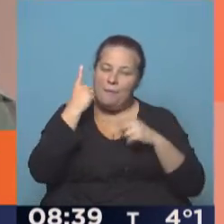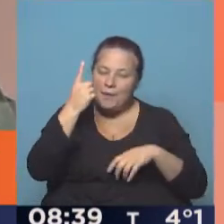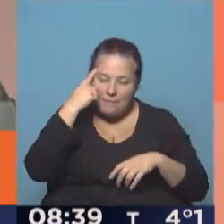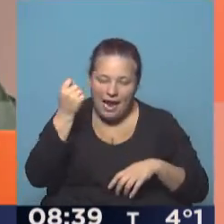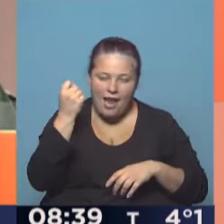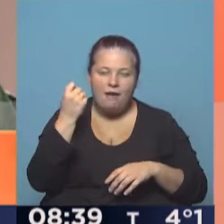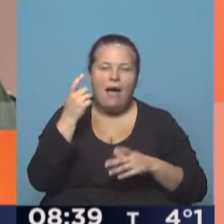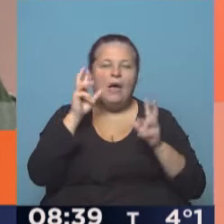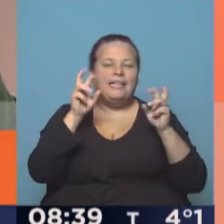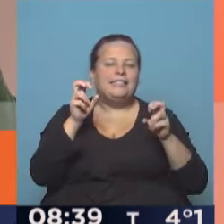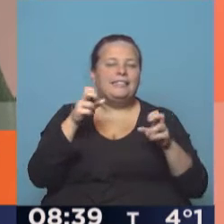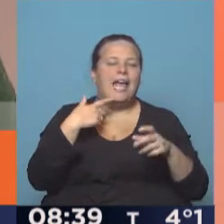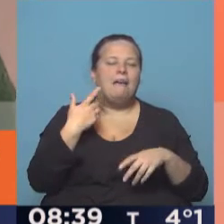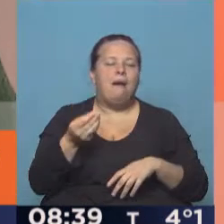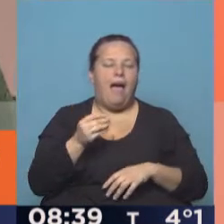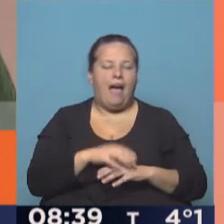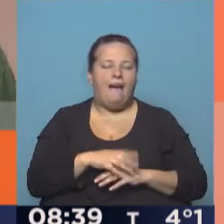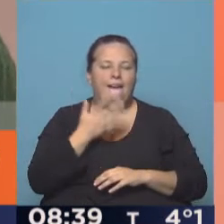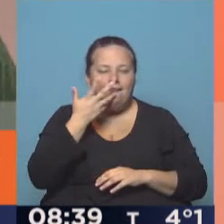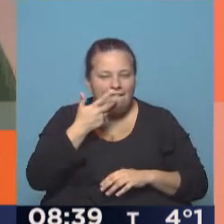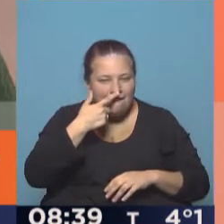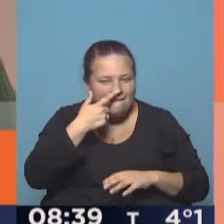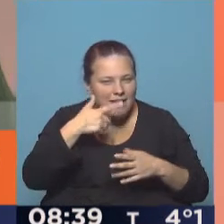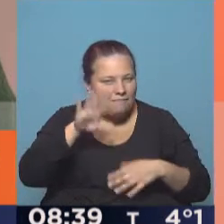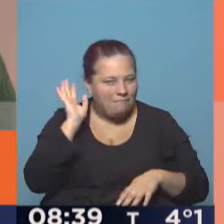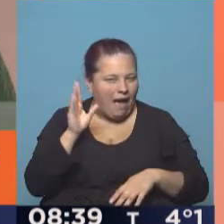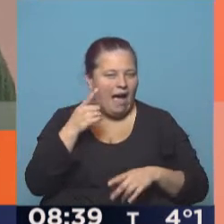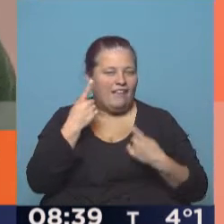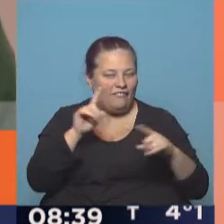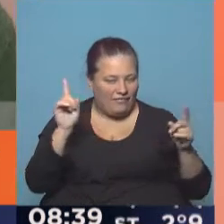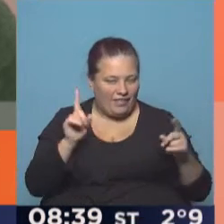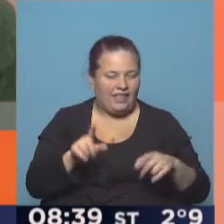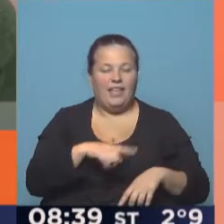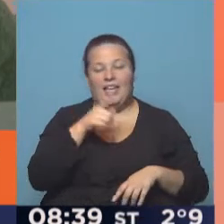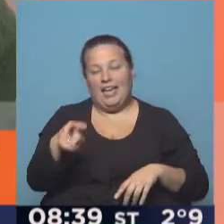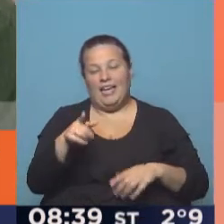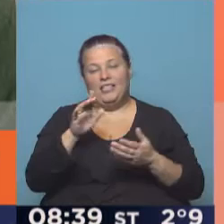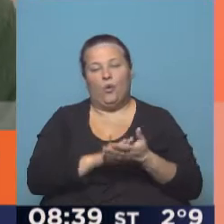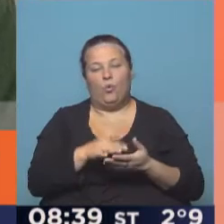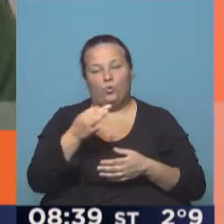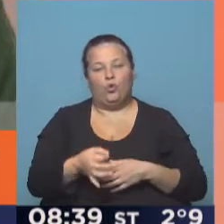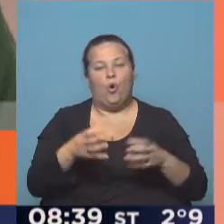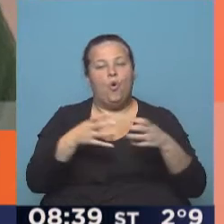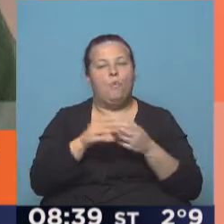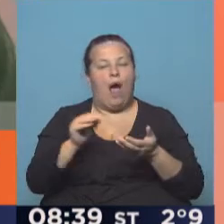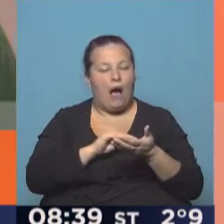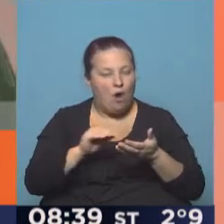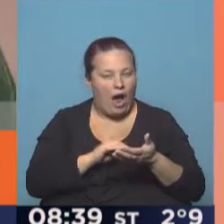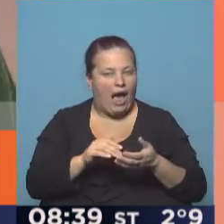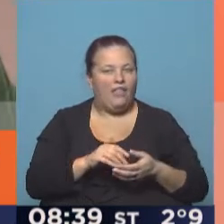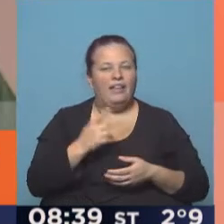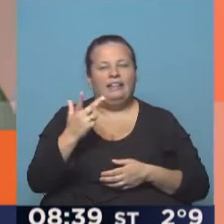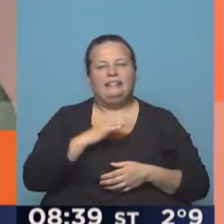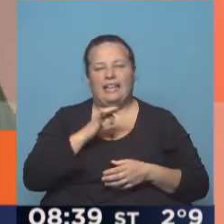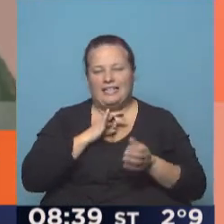pensamos en un tema que a nosotros nos interesa por algún motivo, nos llama la atención. En este caso era este grupo de abogados que Son 3 años